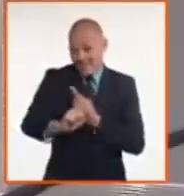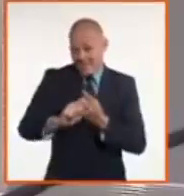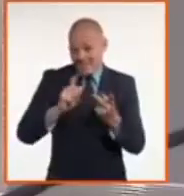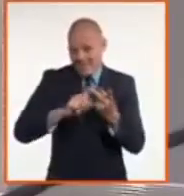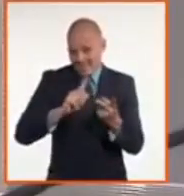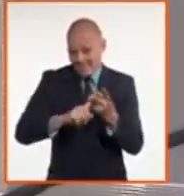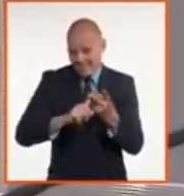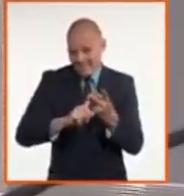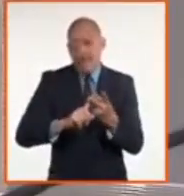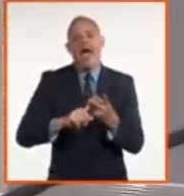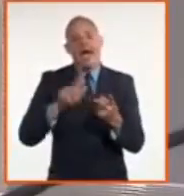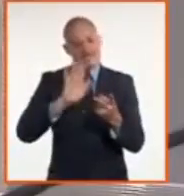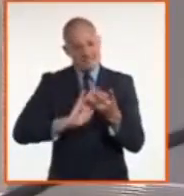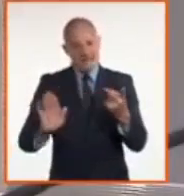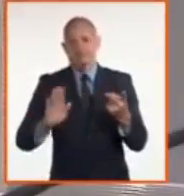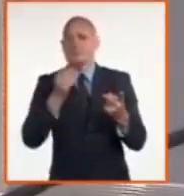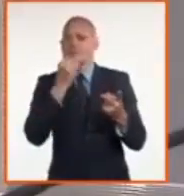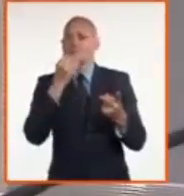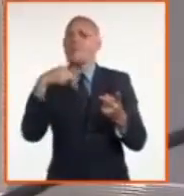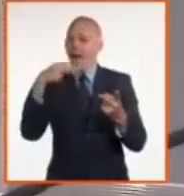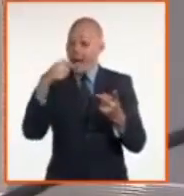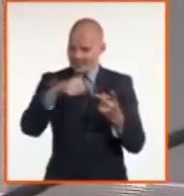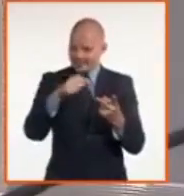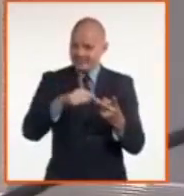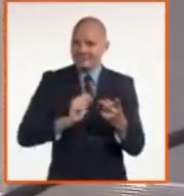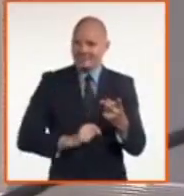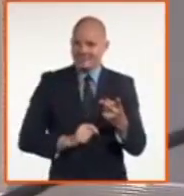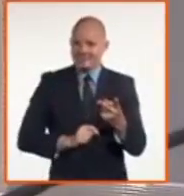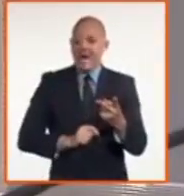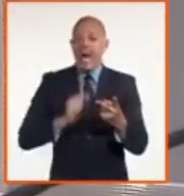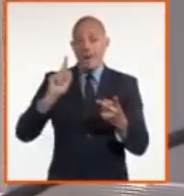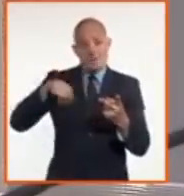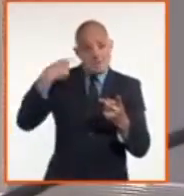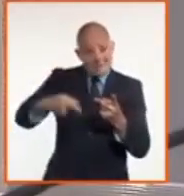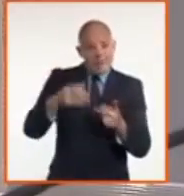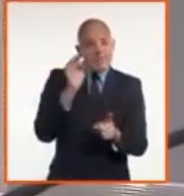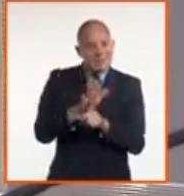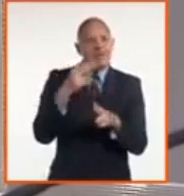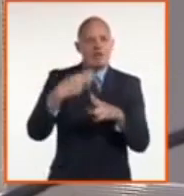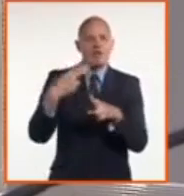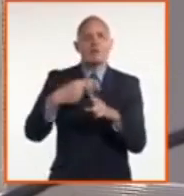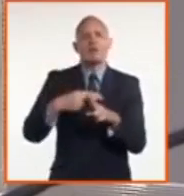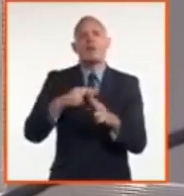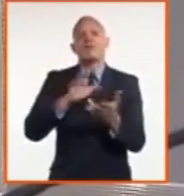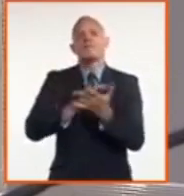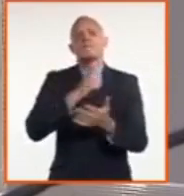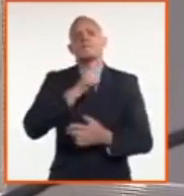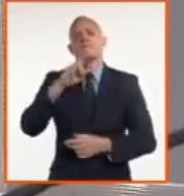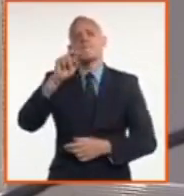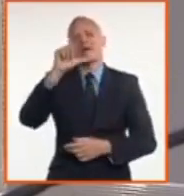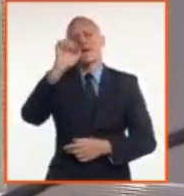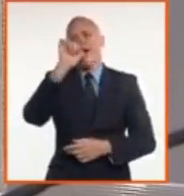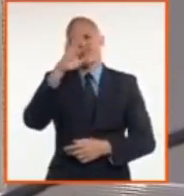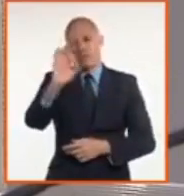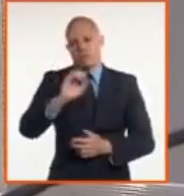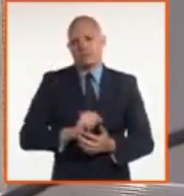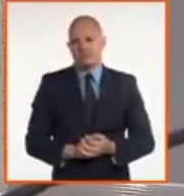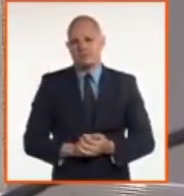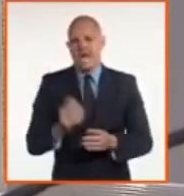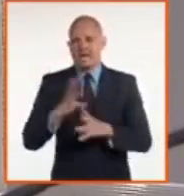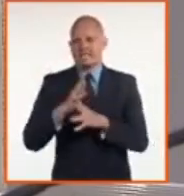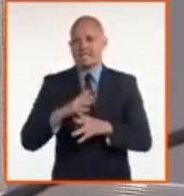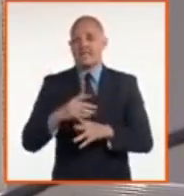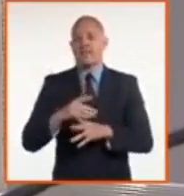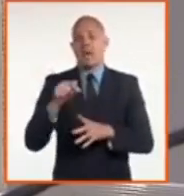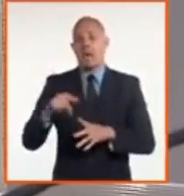la beca que es la institución que realmente se ha designado en este primer momento para poder hacer estas operaciones que se harán